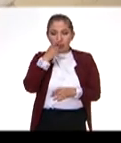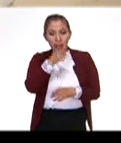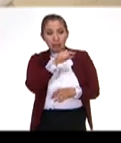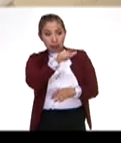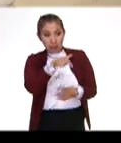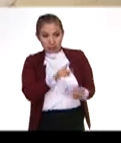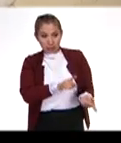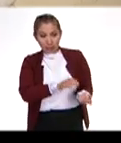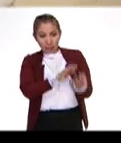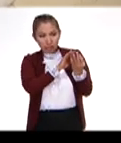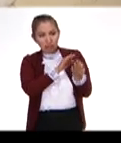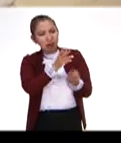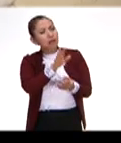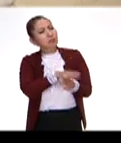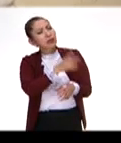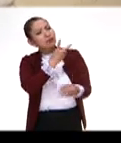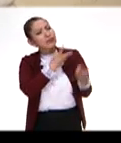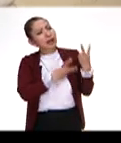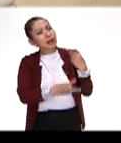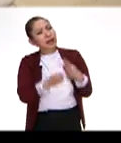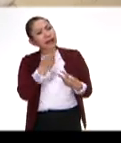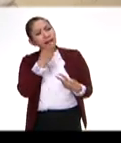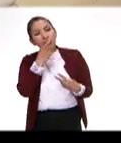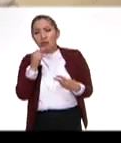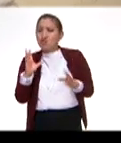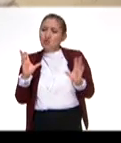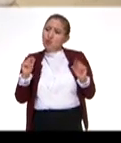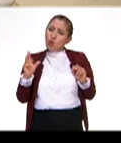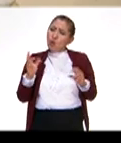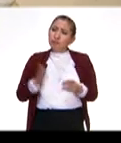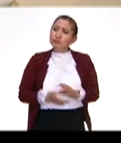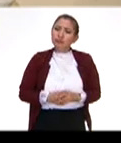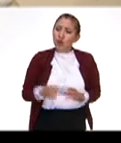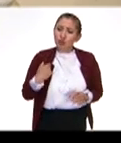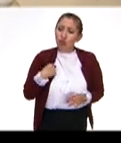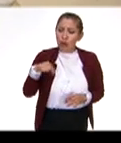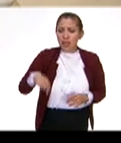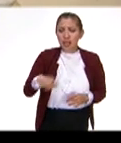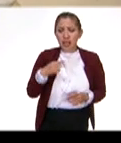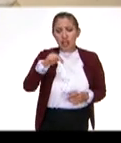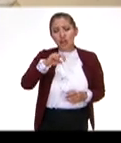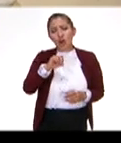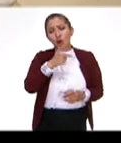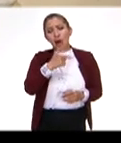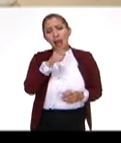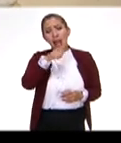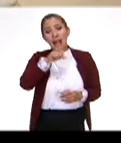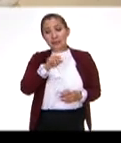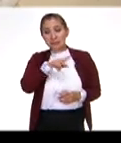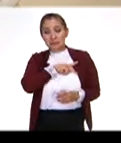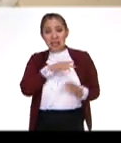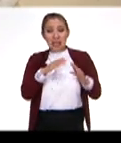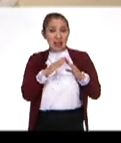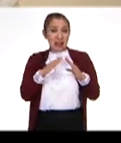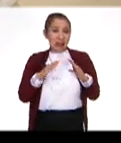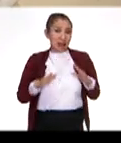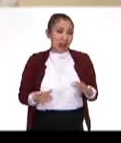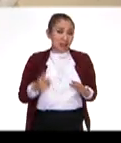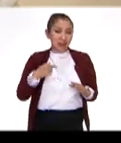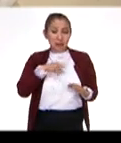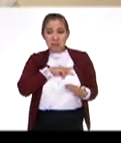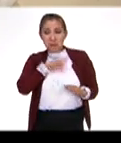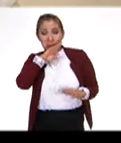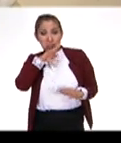yo le pregunté, ¿por qué vienes? Y él me dice, no, pues es que yo soy de Nogales, en mi casa,